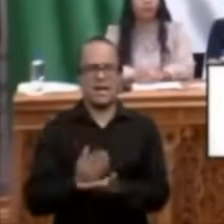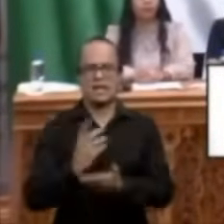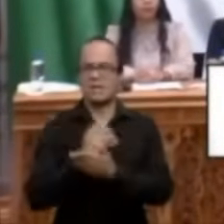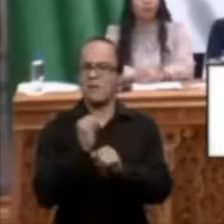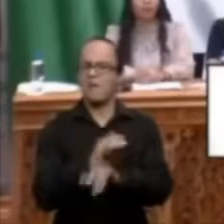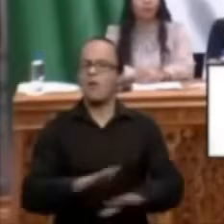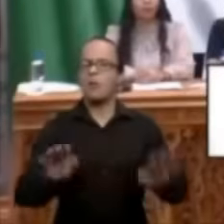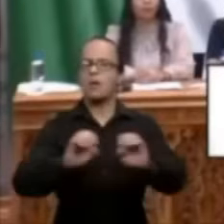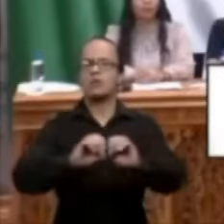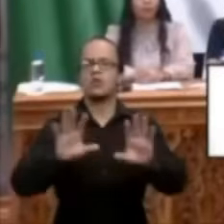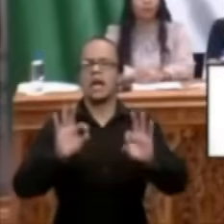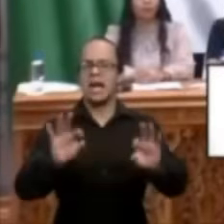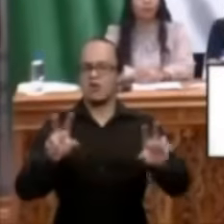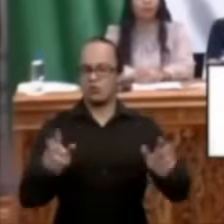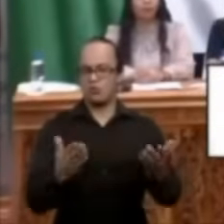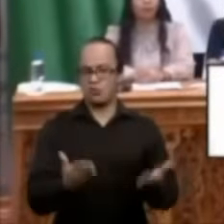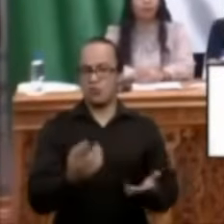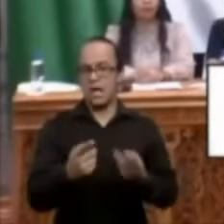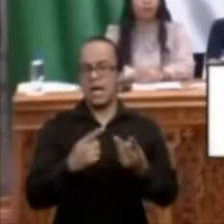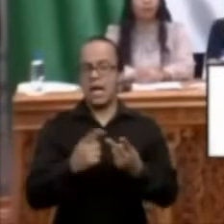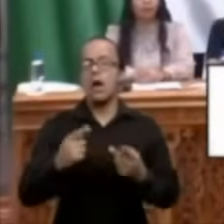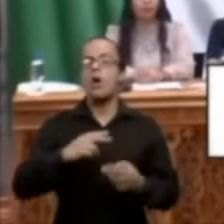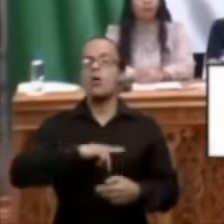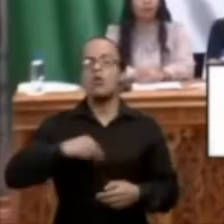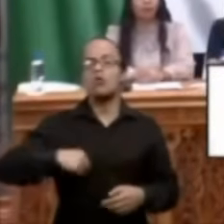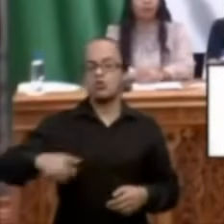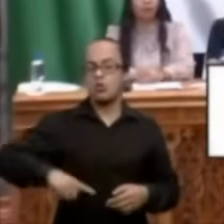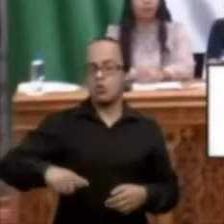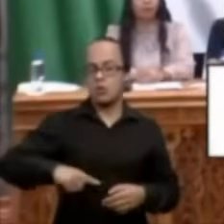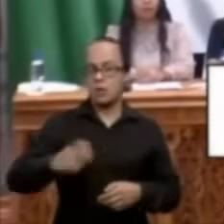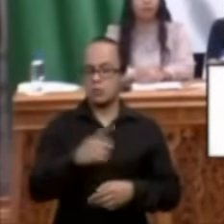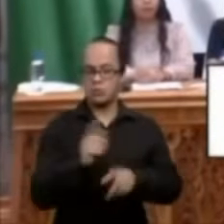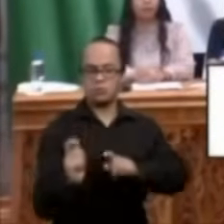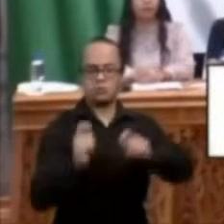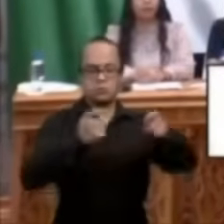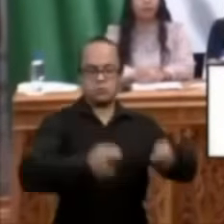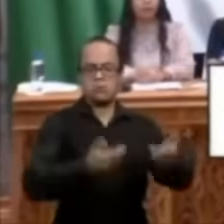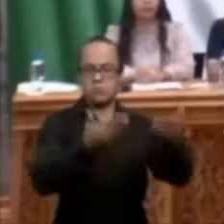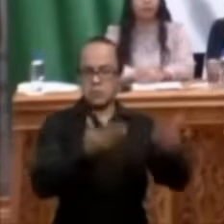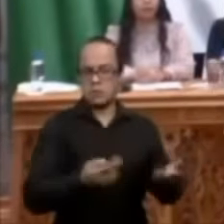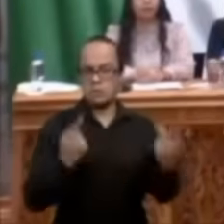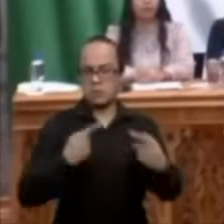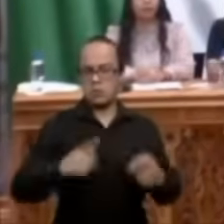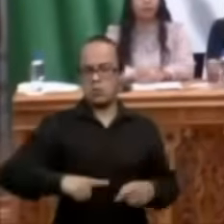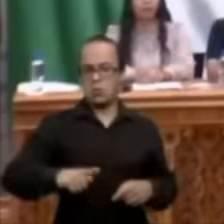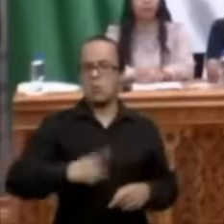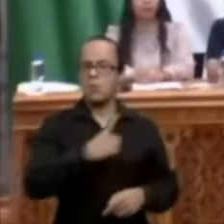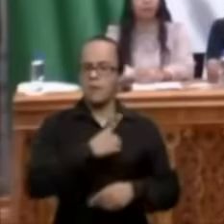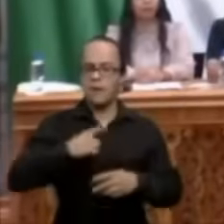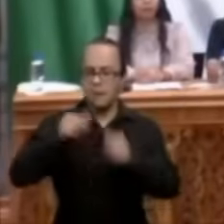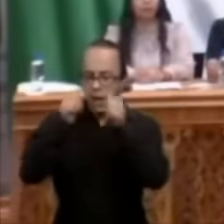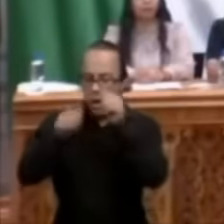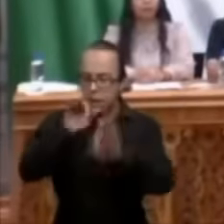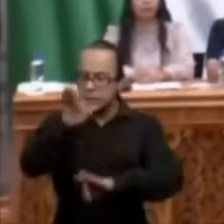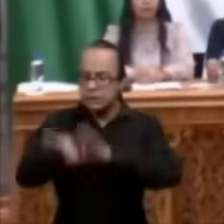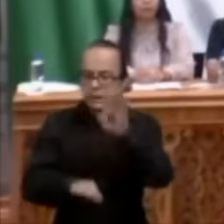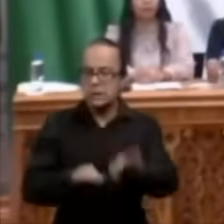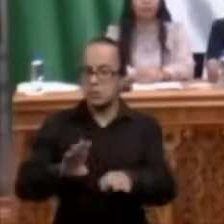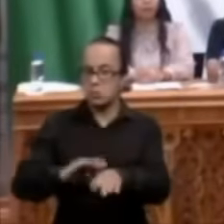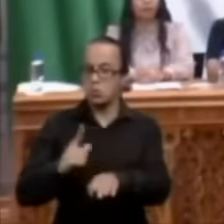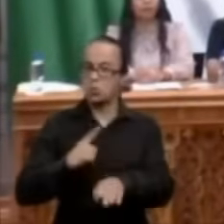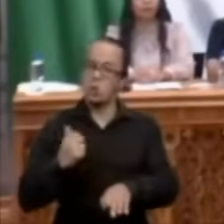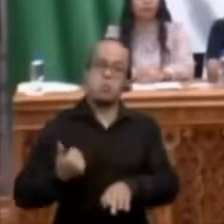servidores públicos ocuparán un cargo para servir, jamás para servirse. Quienes integran a mi equipo de